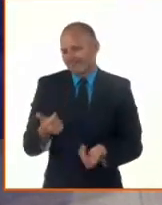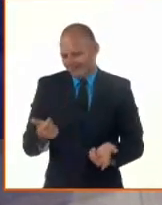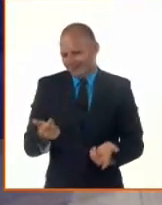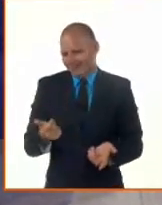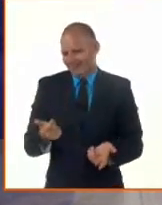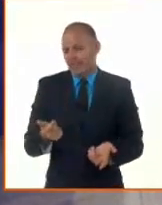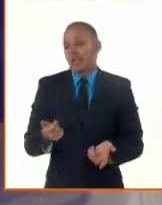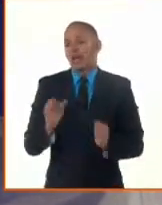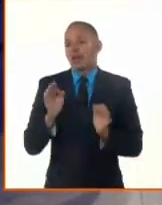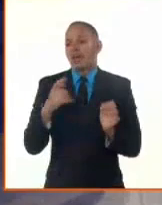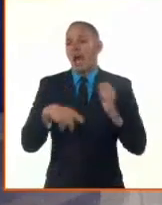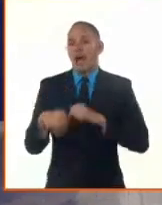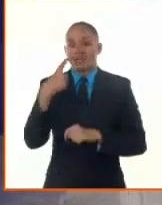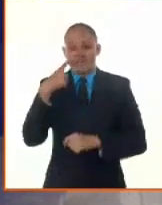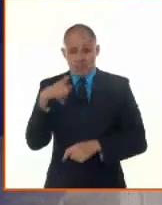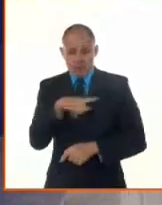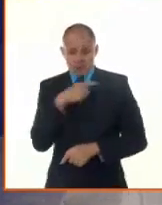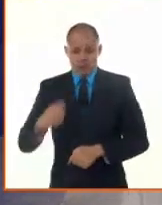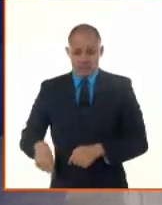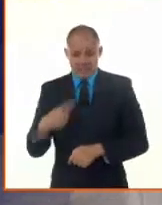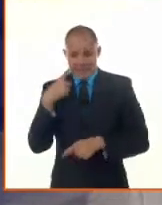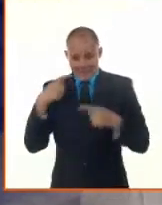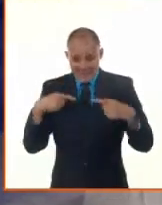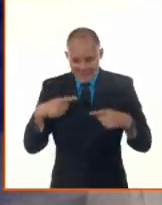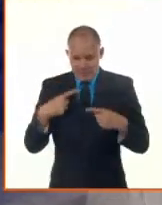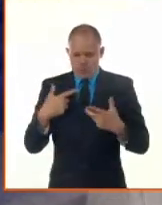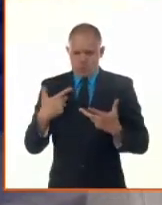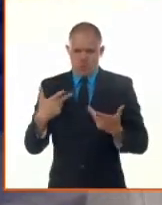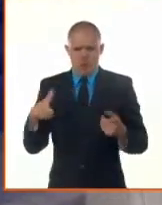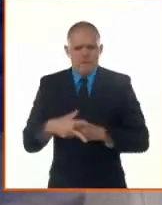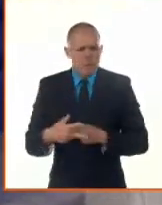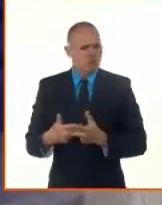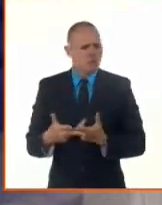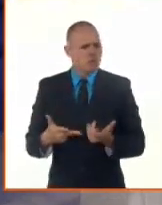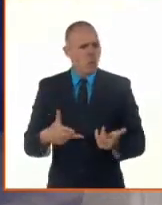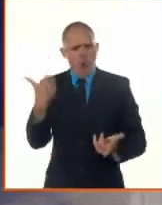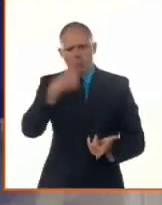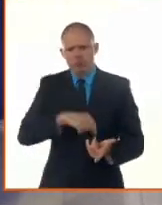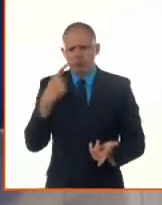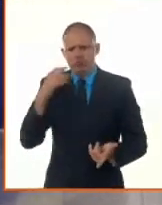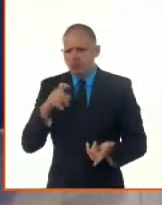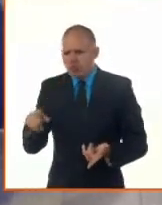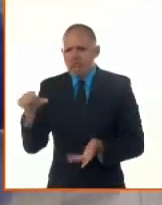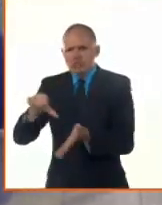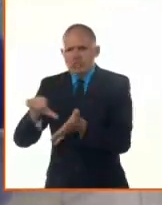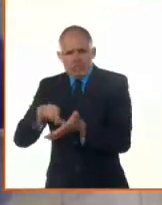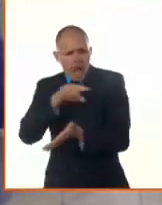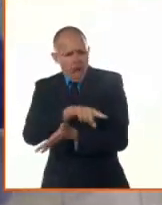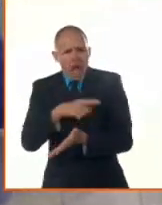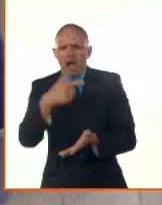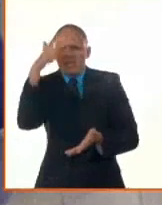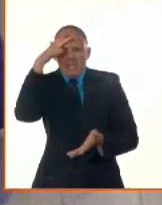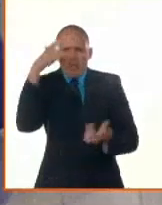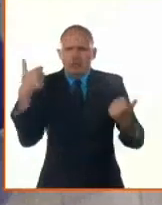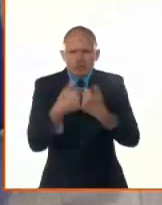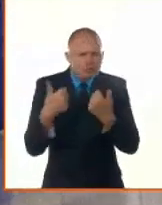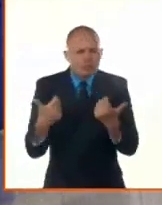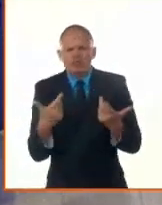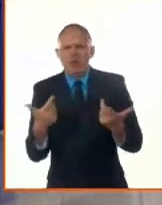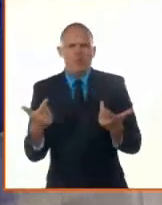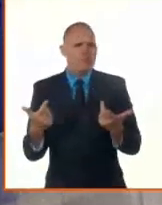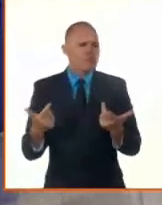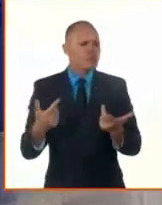enfrentamientos a lo interno Y a lo externo Pues que firmen un acuerdo indudablemente va a impactar en el área